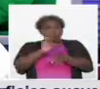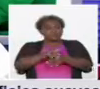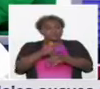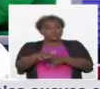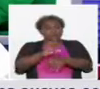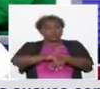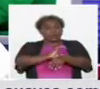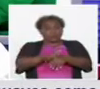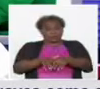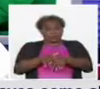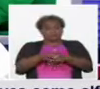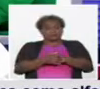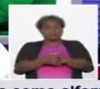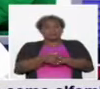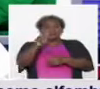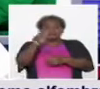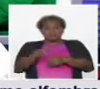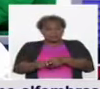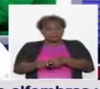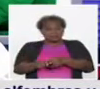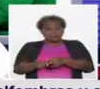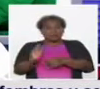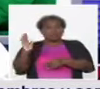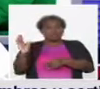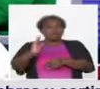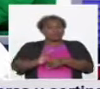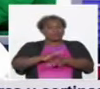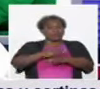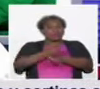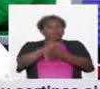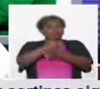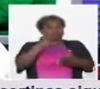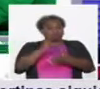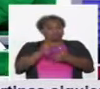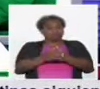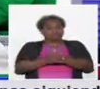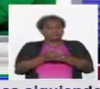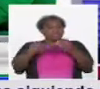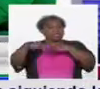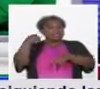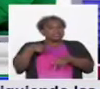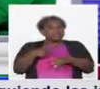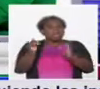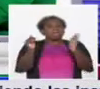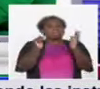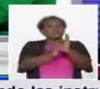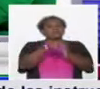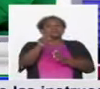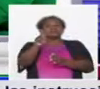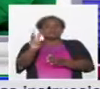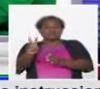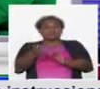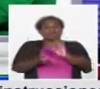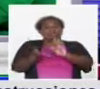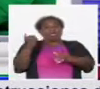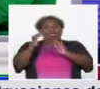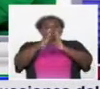del diagnóstico, y ayer 1.013 altas, pudiéramos decir que es una cifra elevada, pero